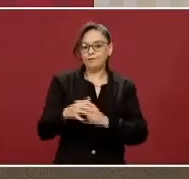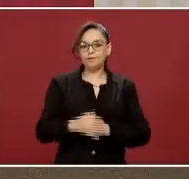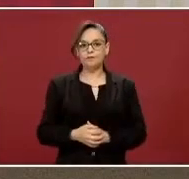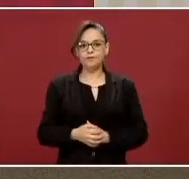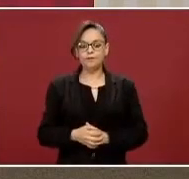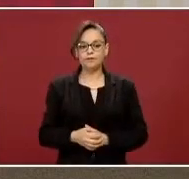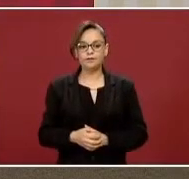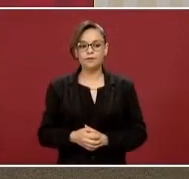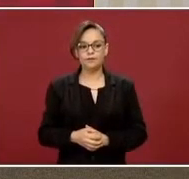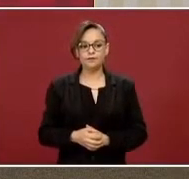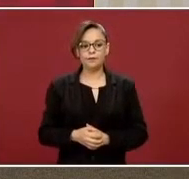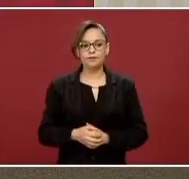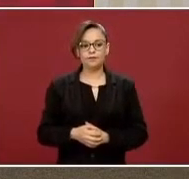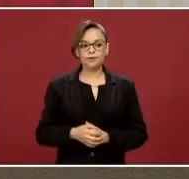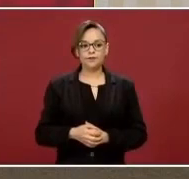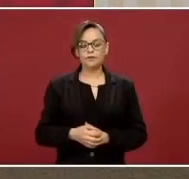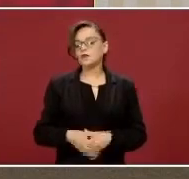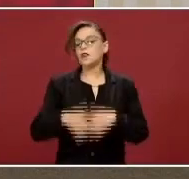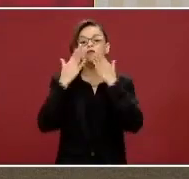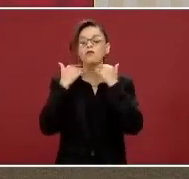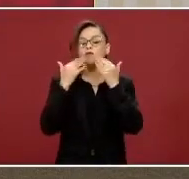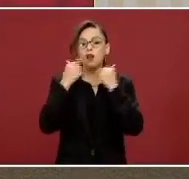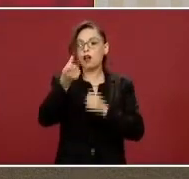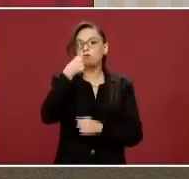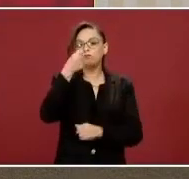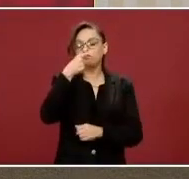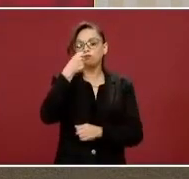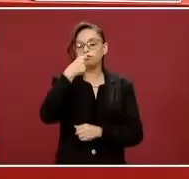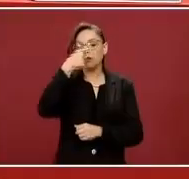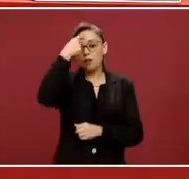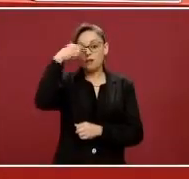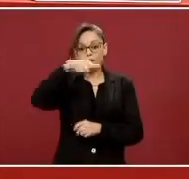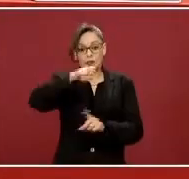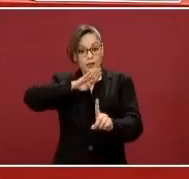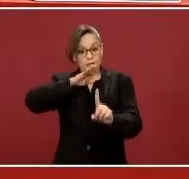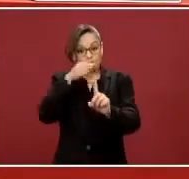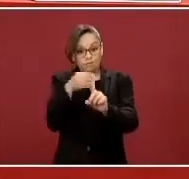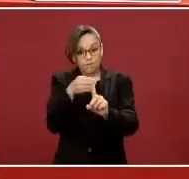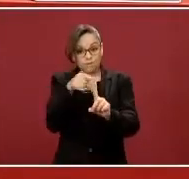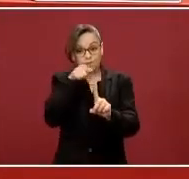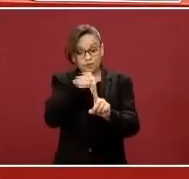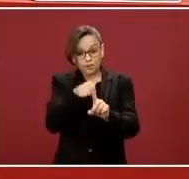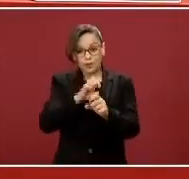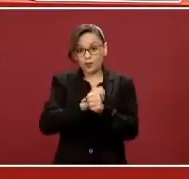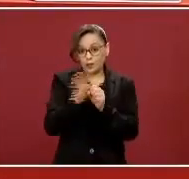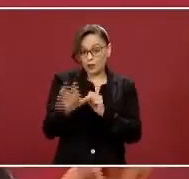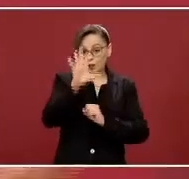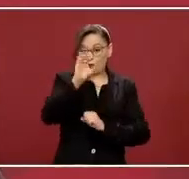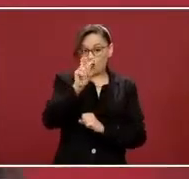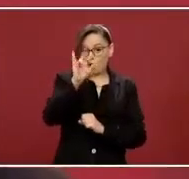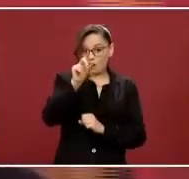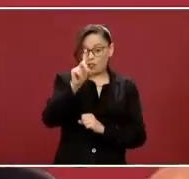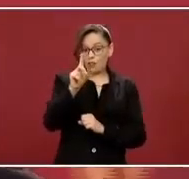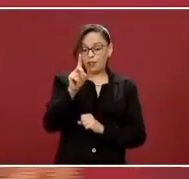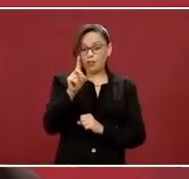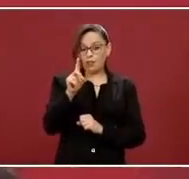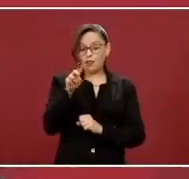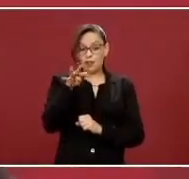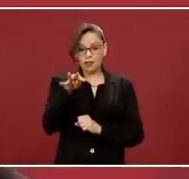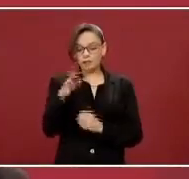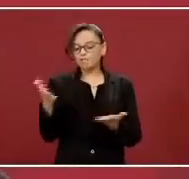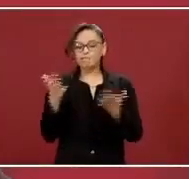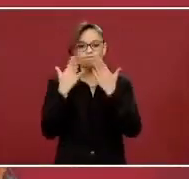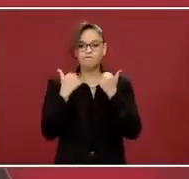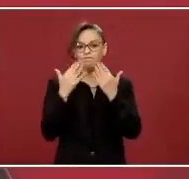de rápida resolución porque no existe medicamento alguno específico para COVID-2019. Entonces, si alguien dice que hay un cargamento